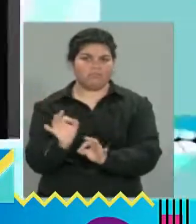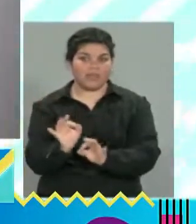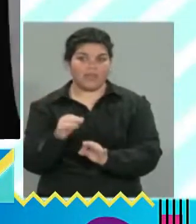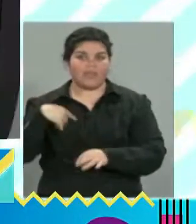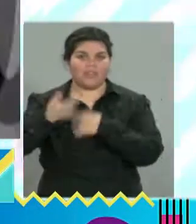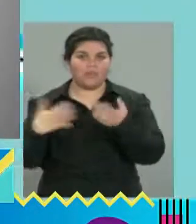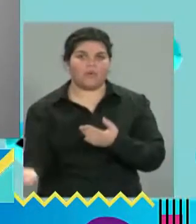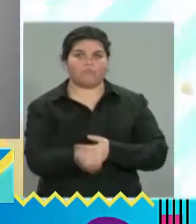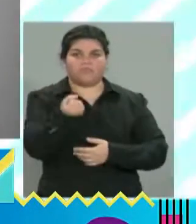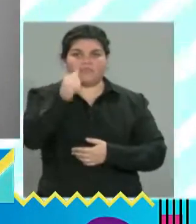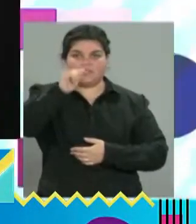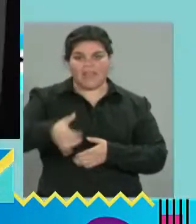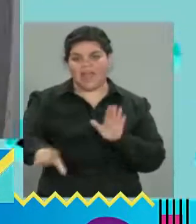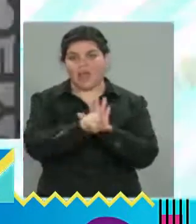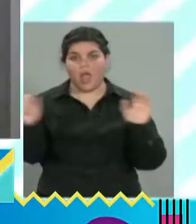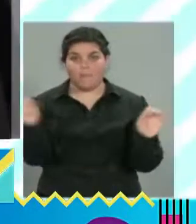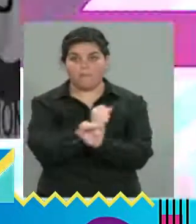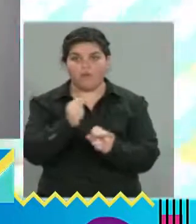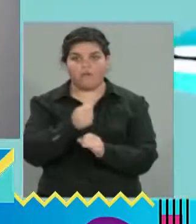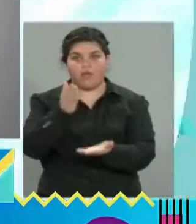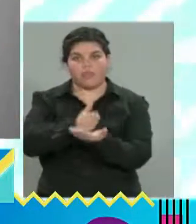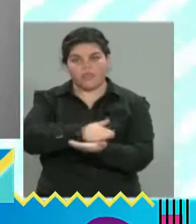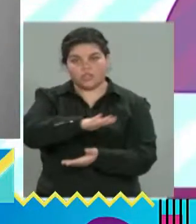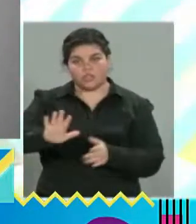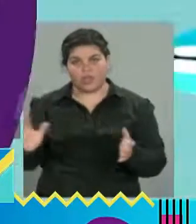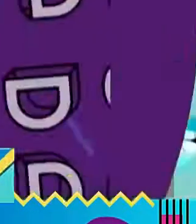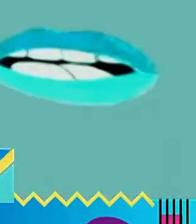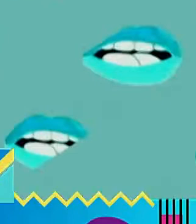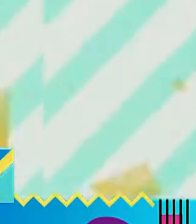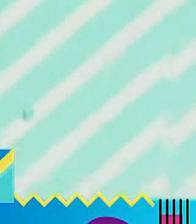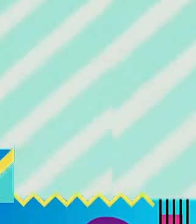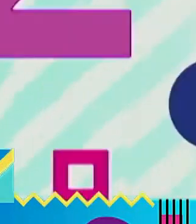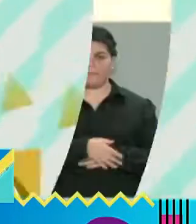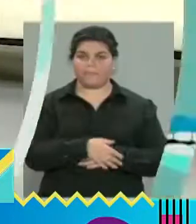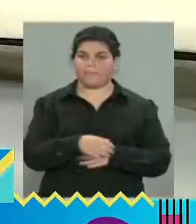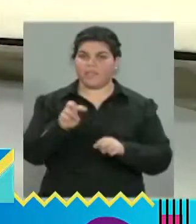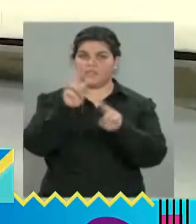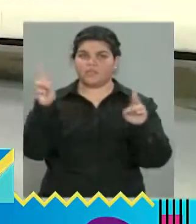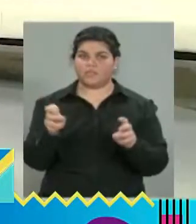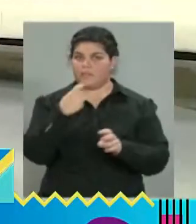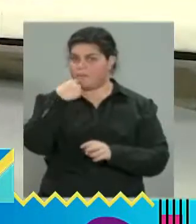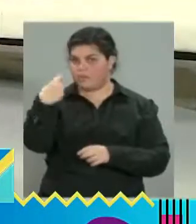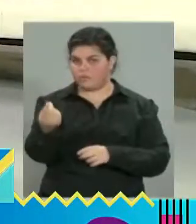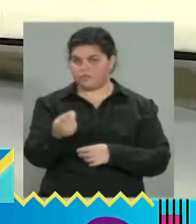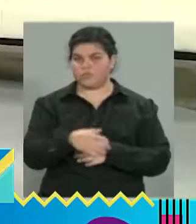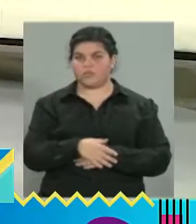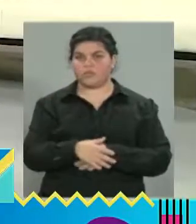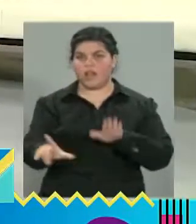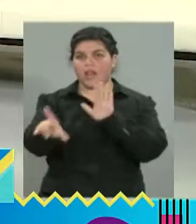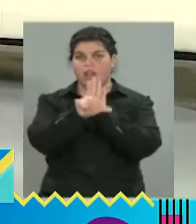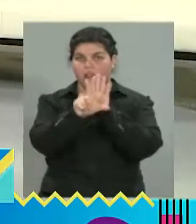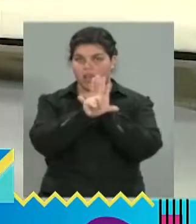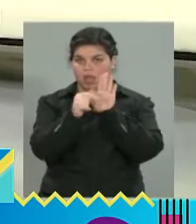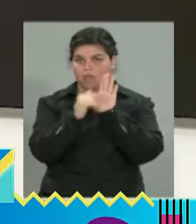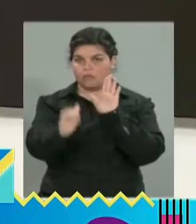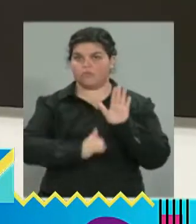cuando no estaba la ley aprobada. Daniel, te consulto, en caso de adopción, ahí, bueno, en la ley contempla que no se debe